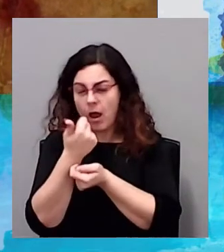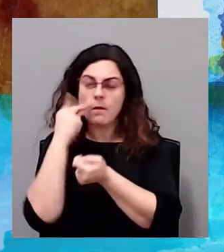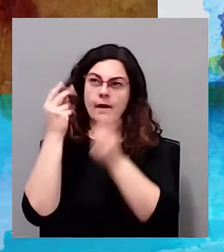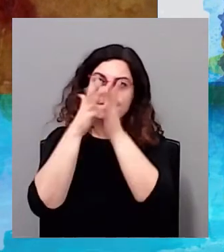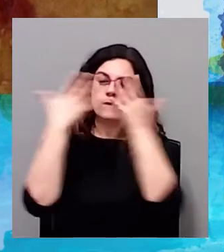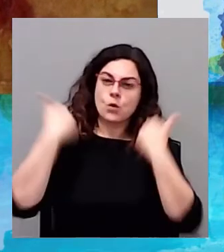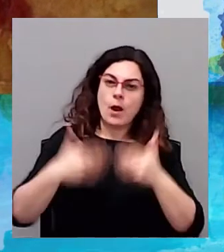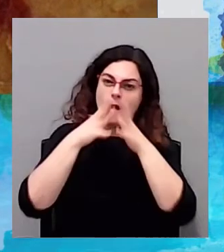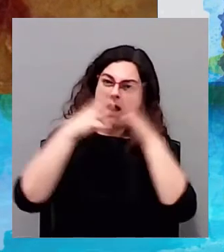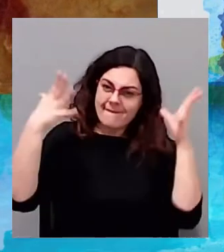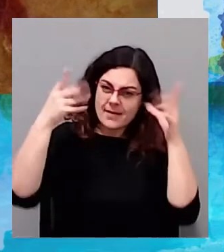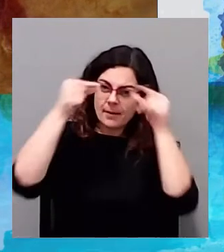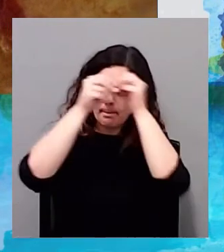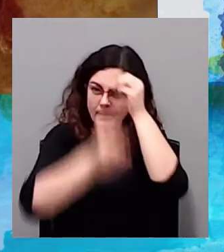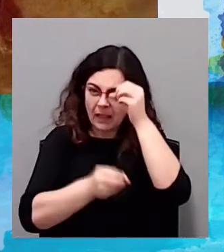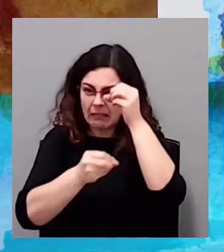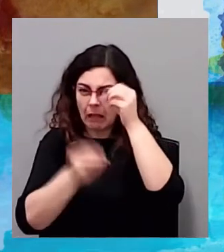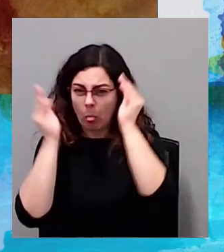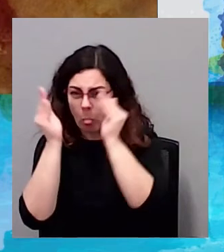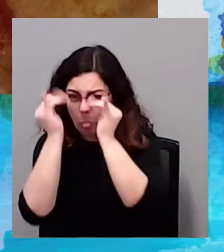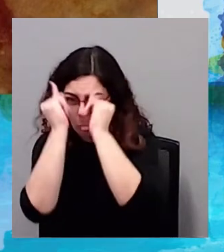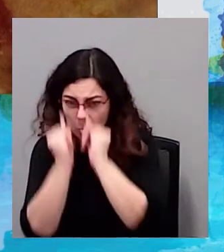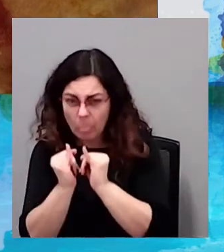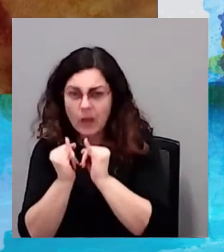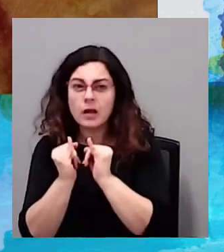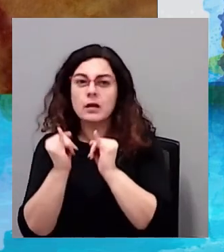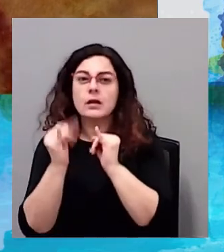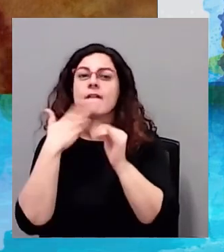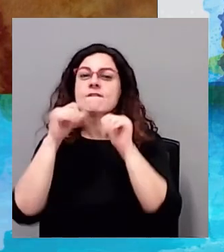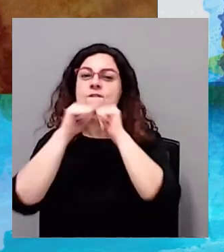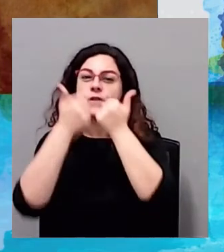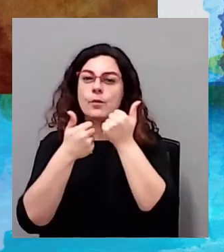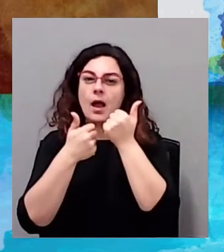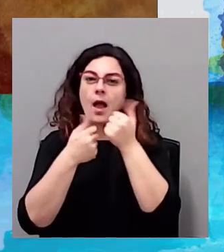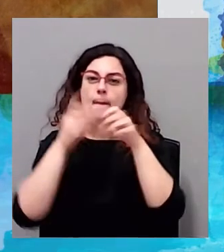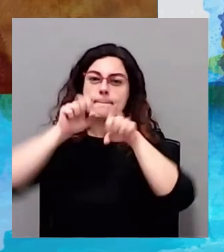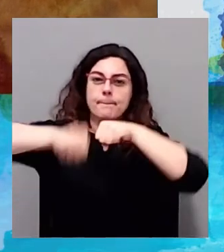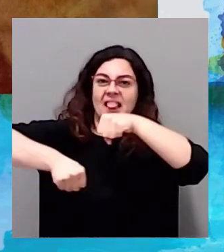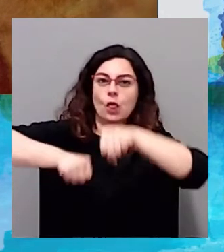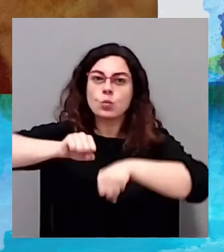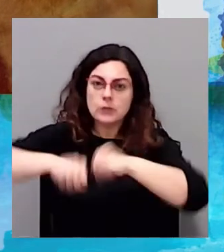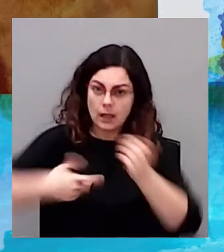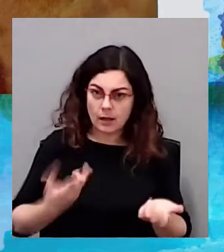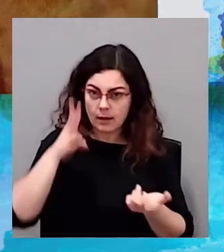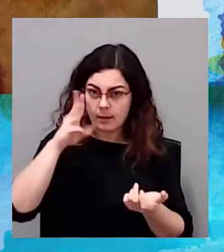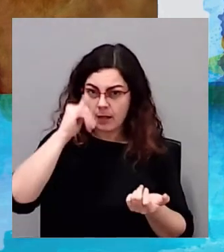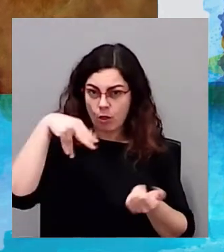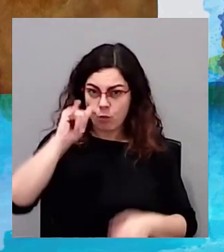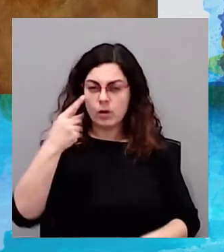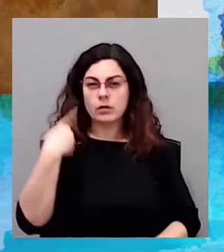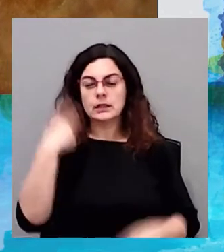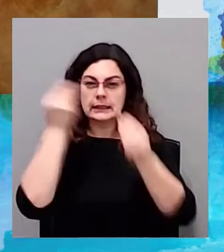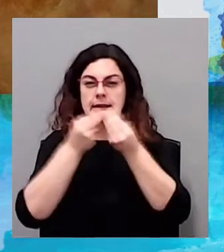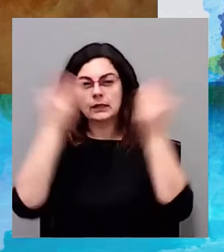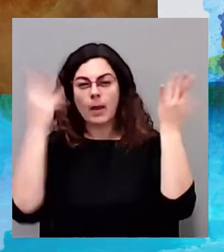ellas se distinguen las pezuñas y el perfecto arqueo de los muslos. Casi adivinamos la abstracta idea de la